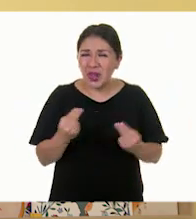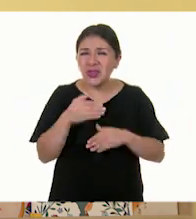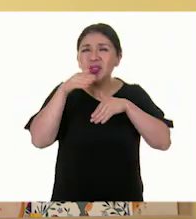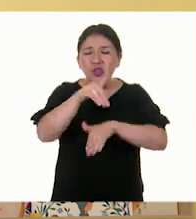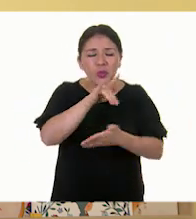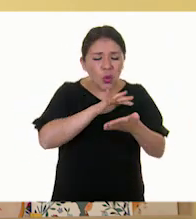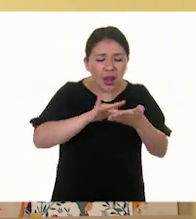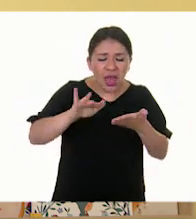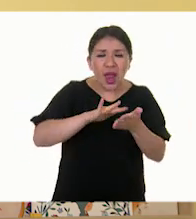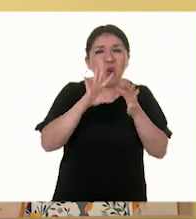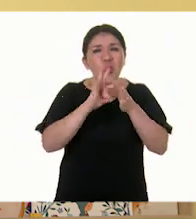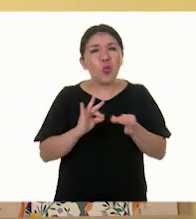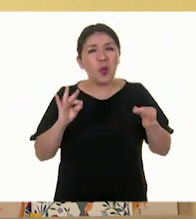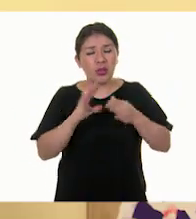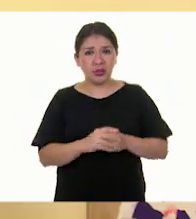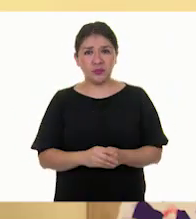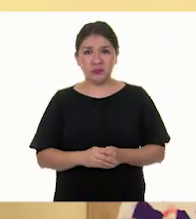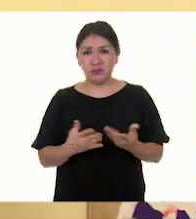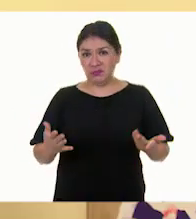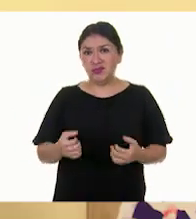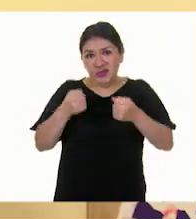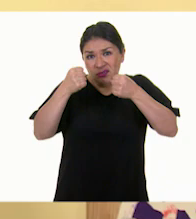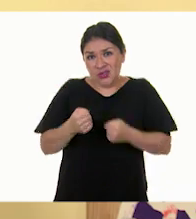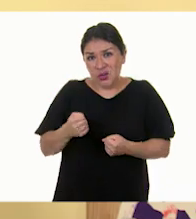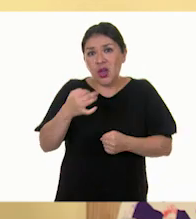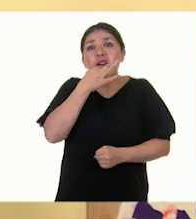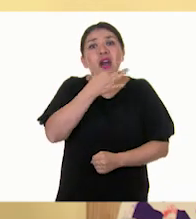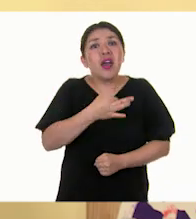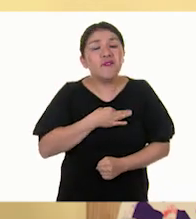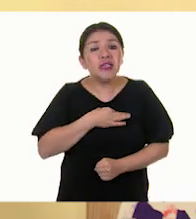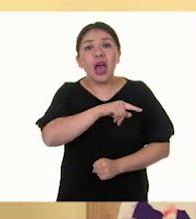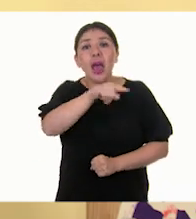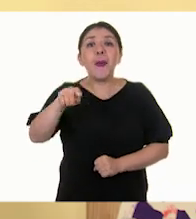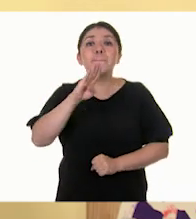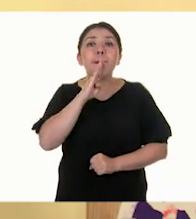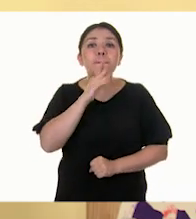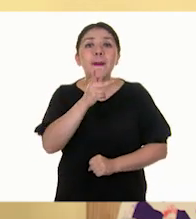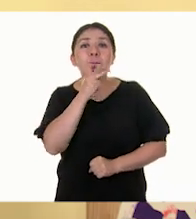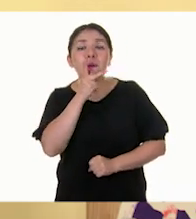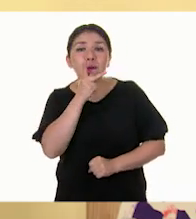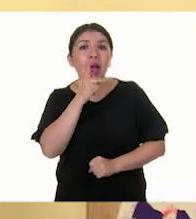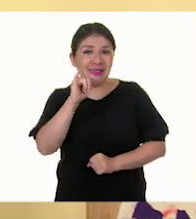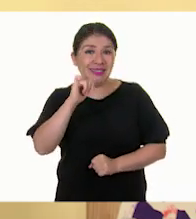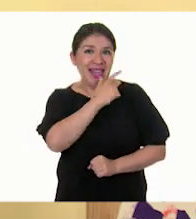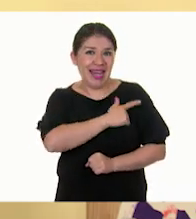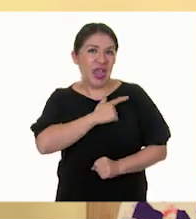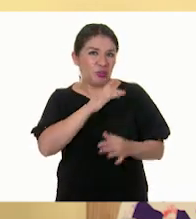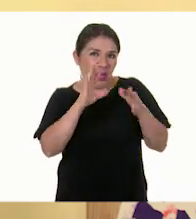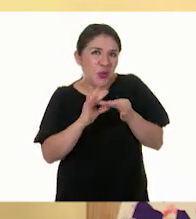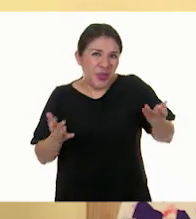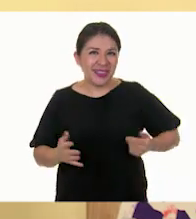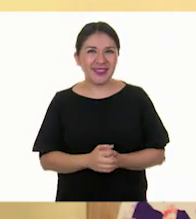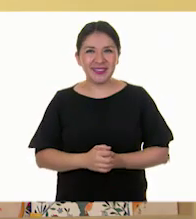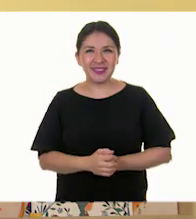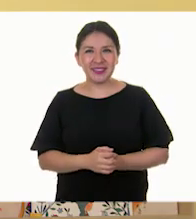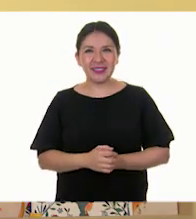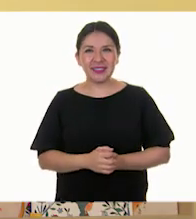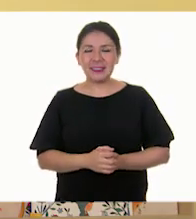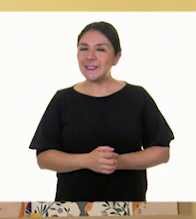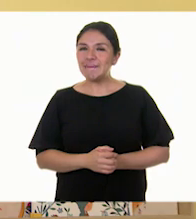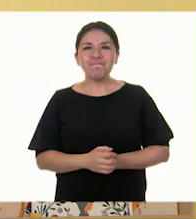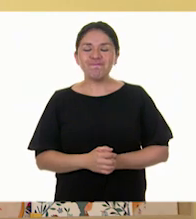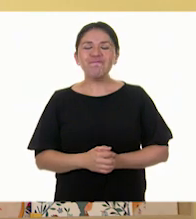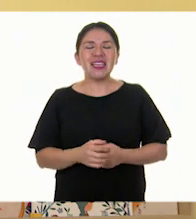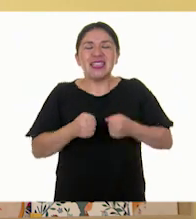la lectura del cuento. Ay, pues seguro nos están avisando que a las mamás, papás y cuidadores les está gustando mucho el cuento.